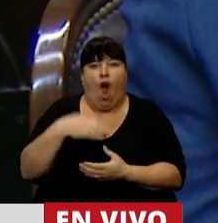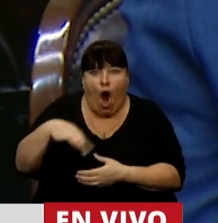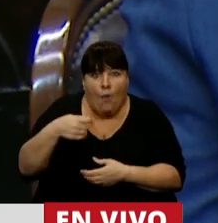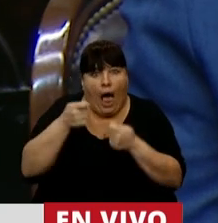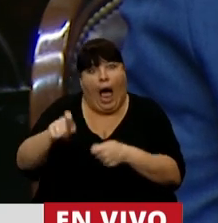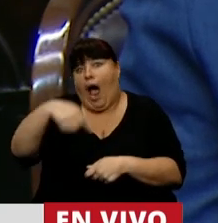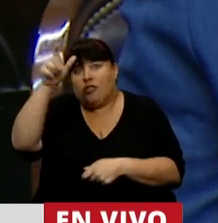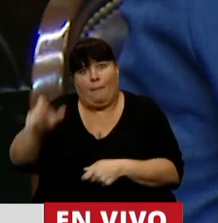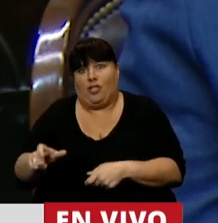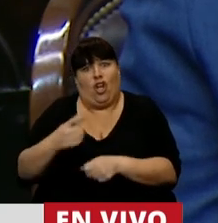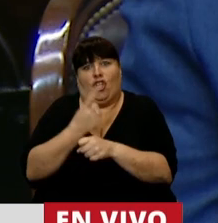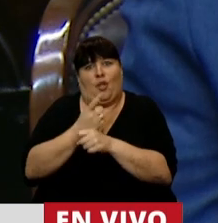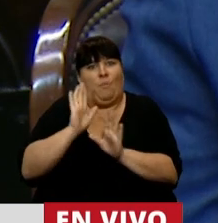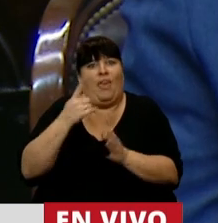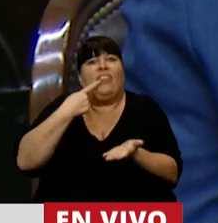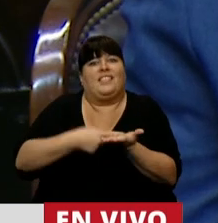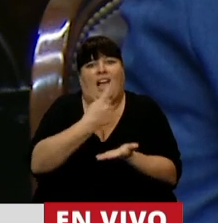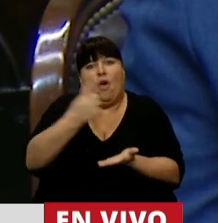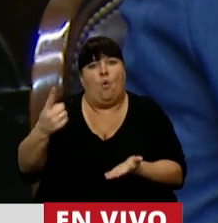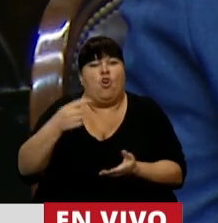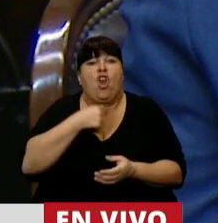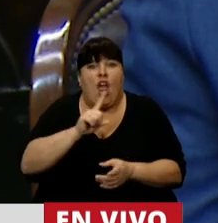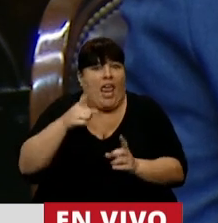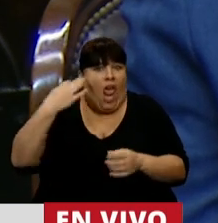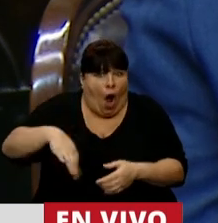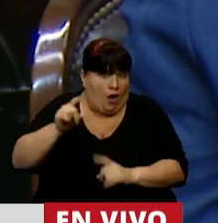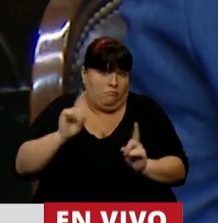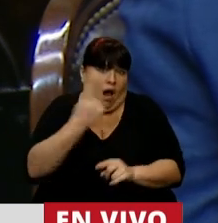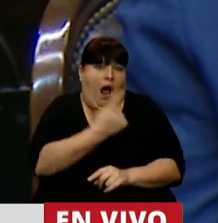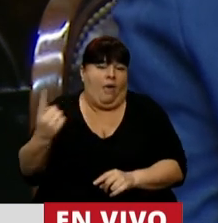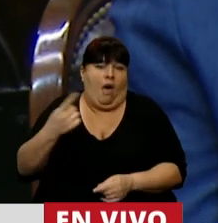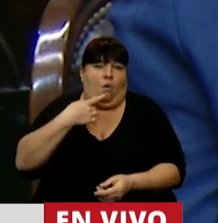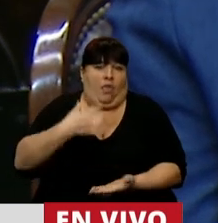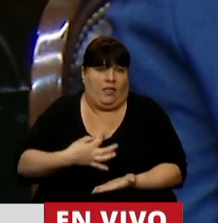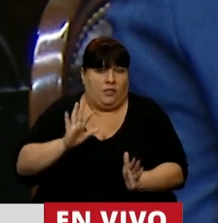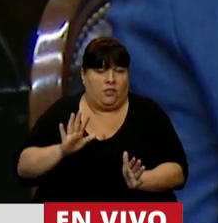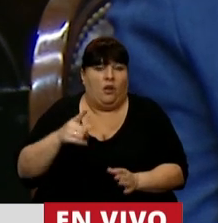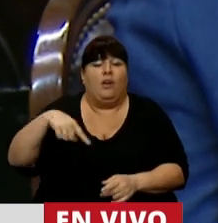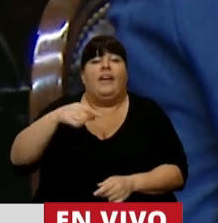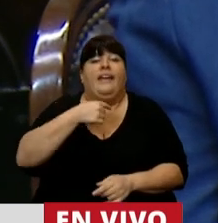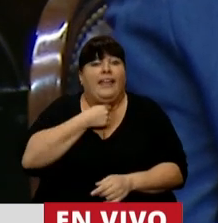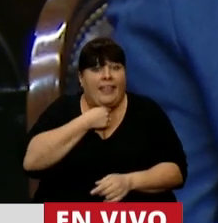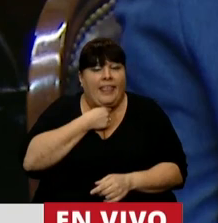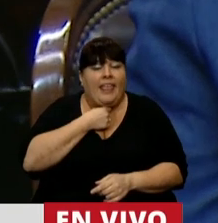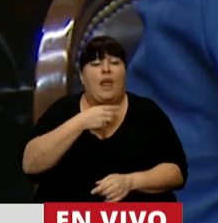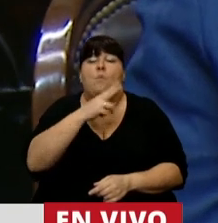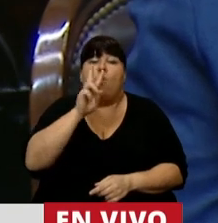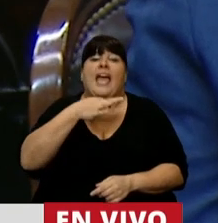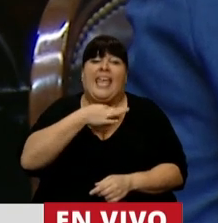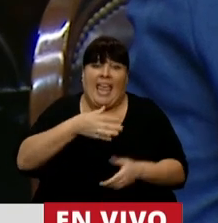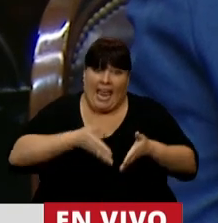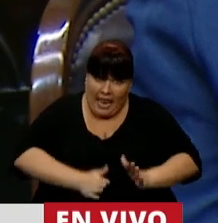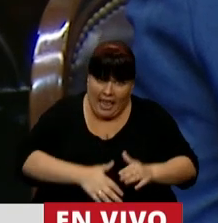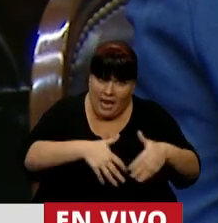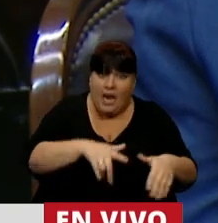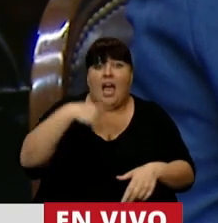obligar a otro ciudadano argentino hacer lo que no quiere hacer. Por las que quieren, las mujeres que quieren